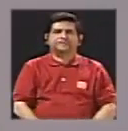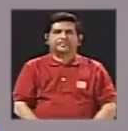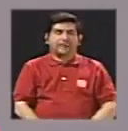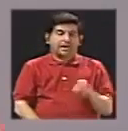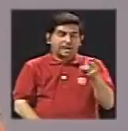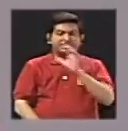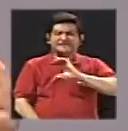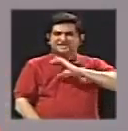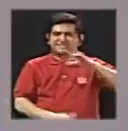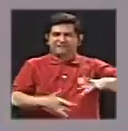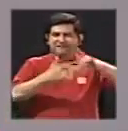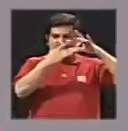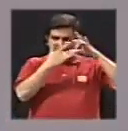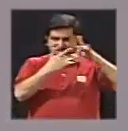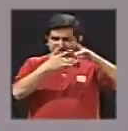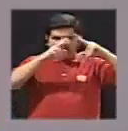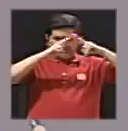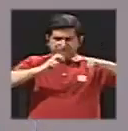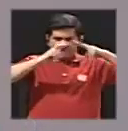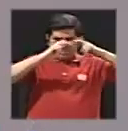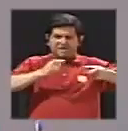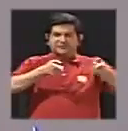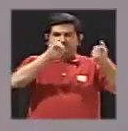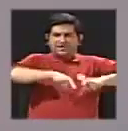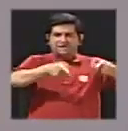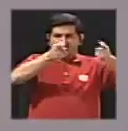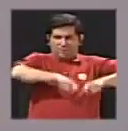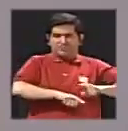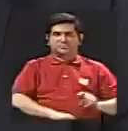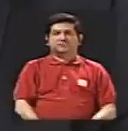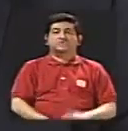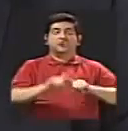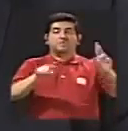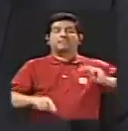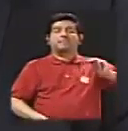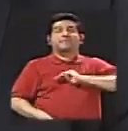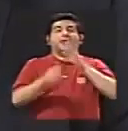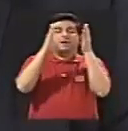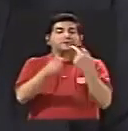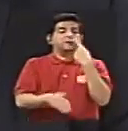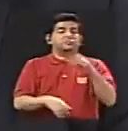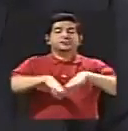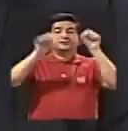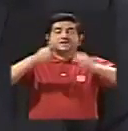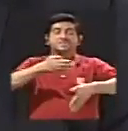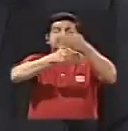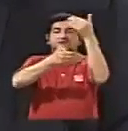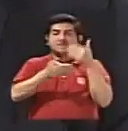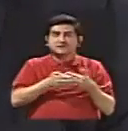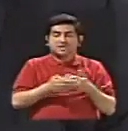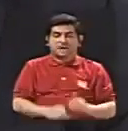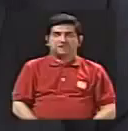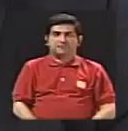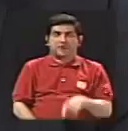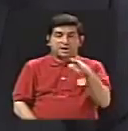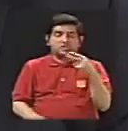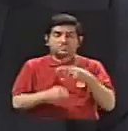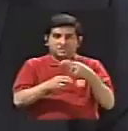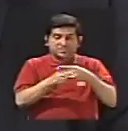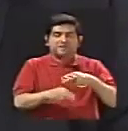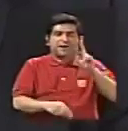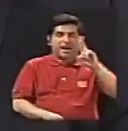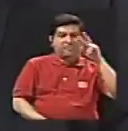esas particularidades hay que revisarlas caso por caso. Pero el ministro ha dicho que el sistema anterior, este el que usted le llama el RH,